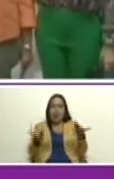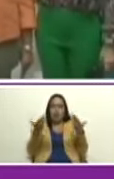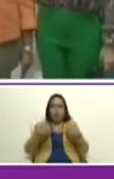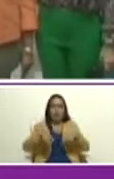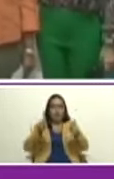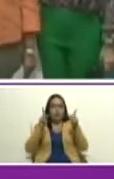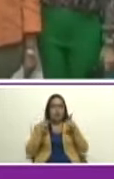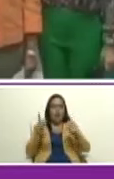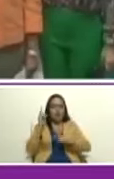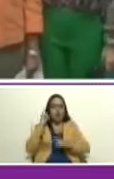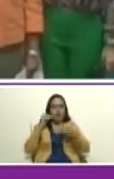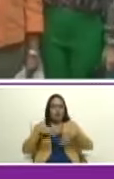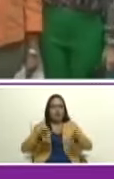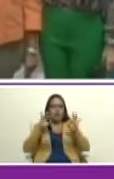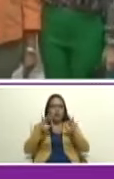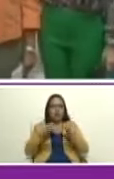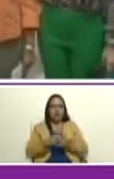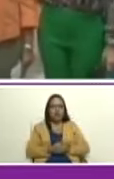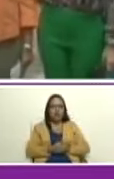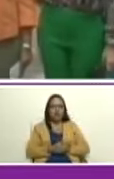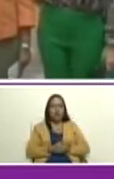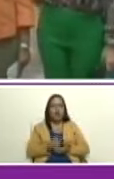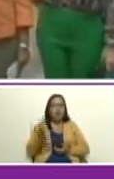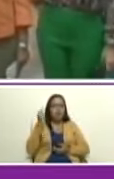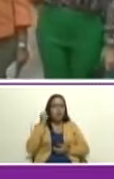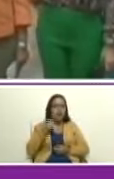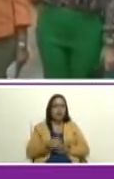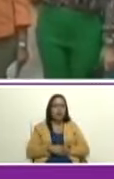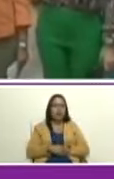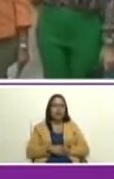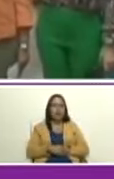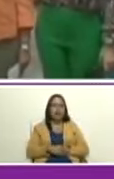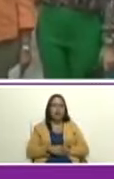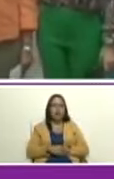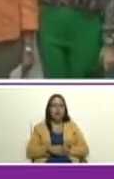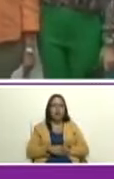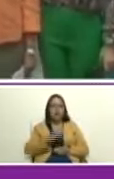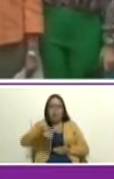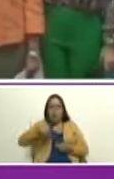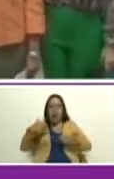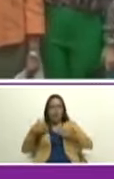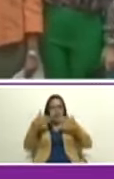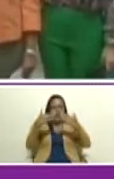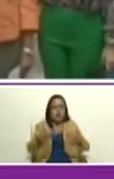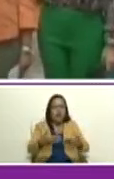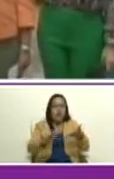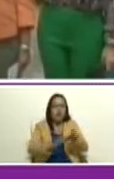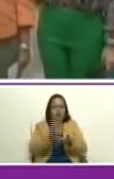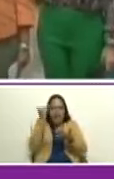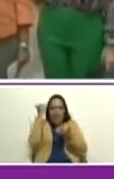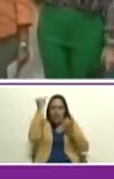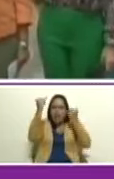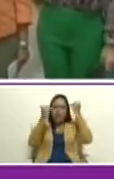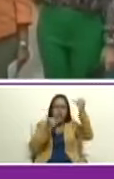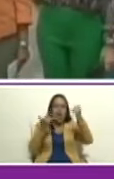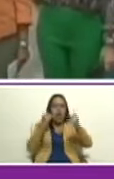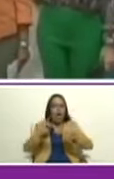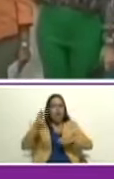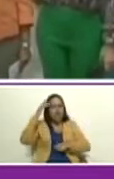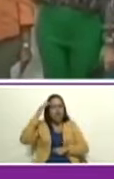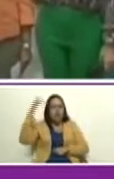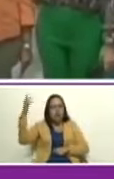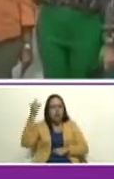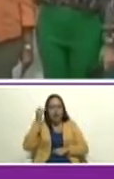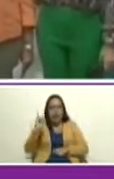la mujer, sobre todo a la mujer, para que avance en las ideas que tiene, en los sueños que tiene